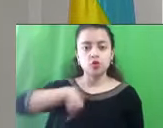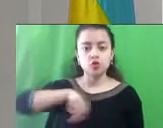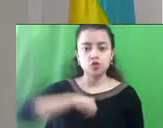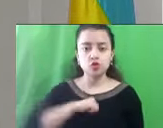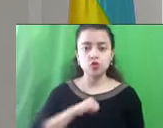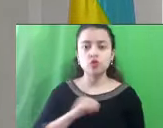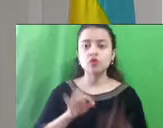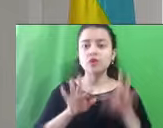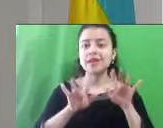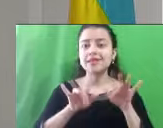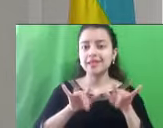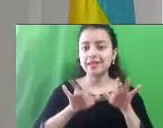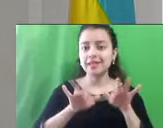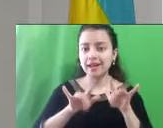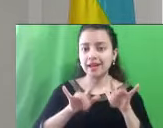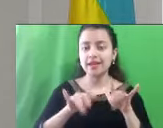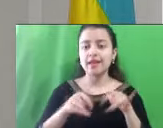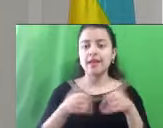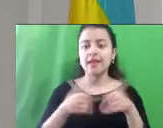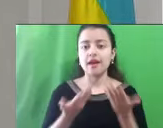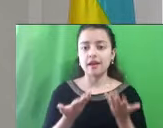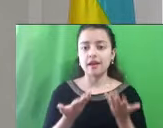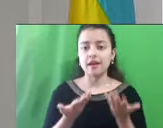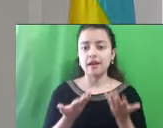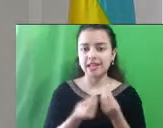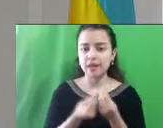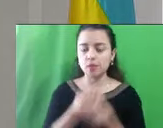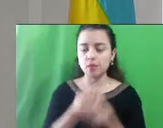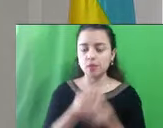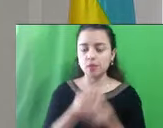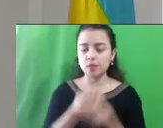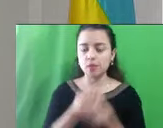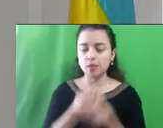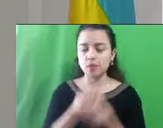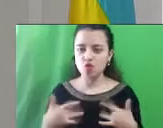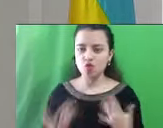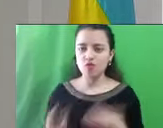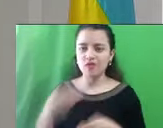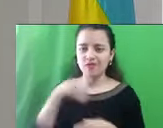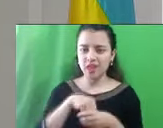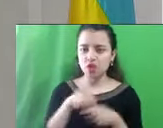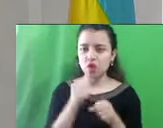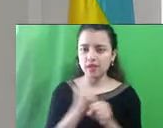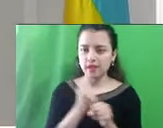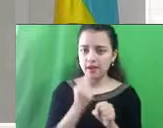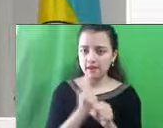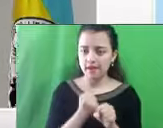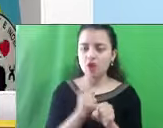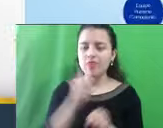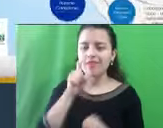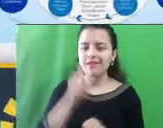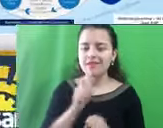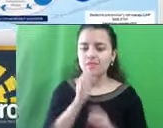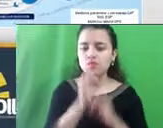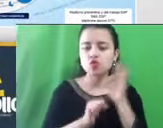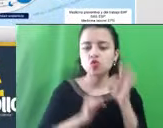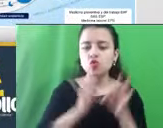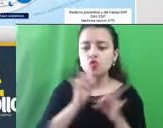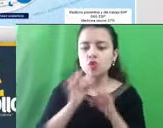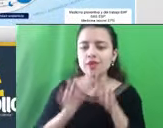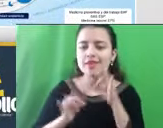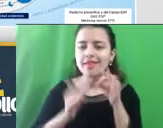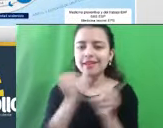jefaturas, garantizamos el bienestar integral de nuestros funcionarios, garantizamos un desarrollo integral